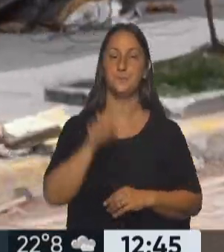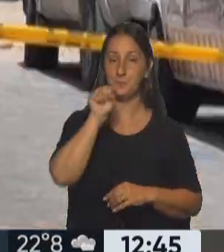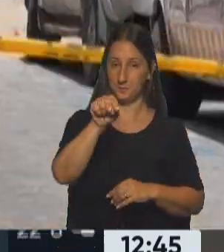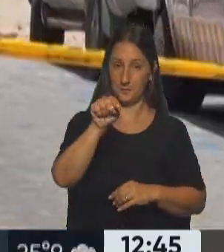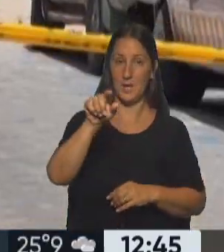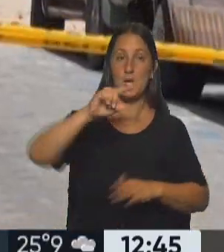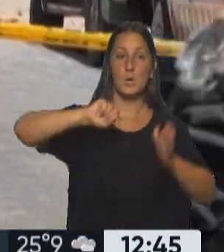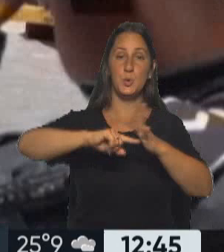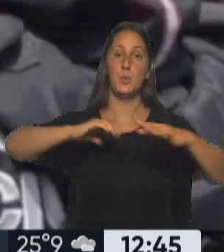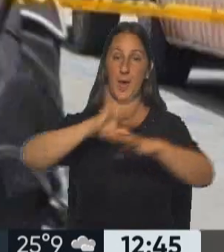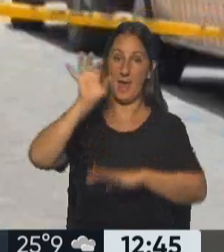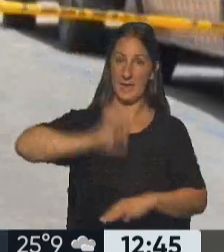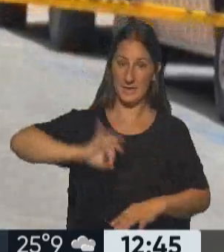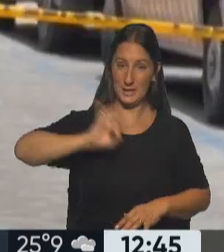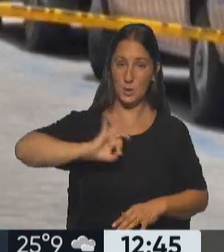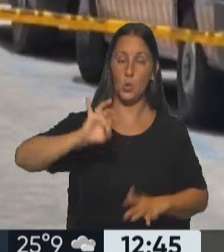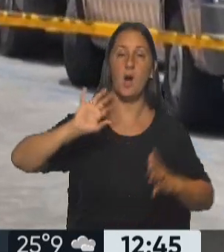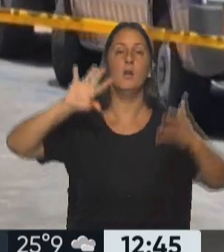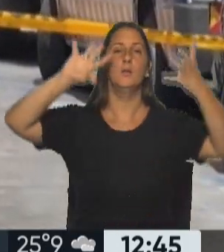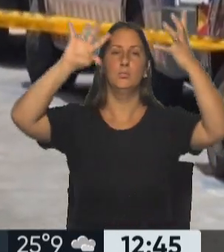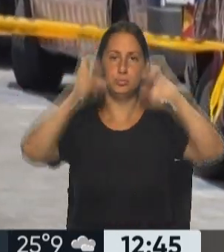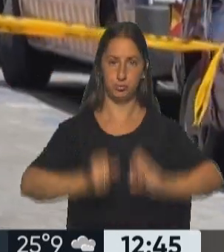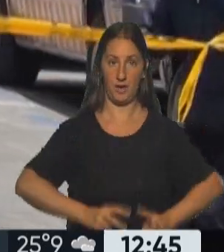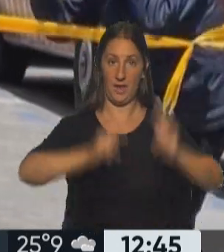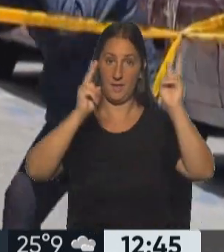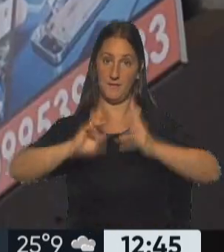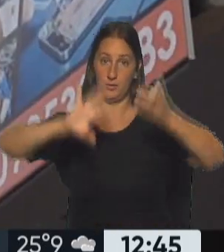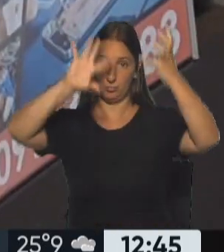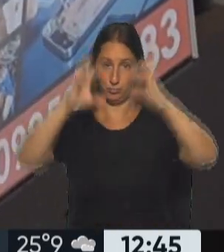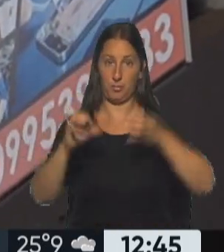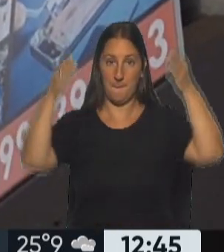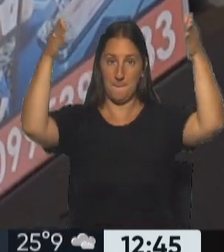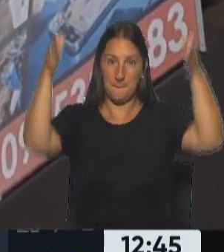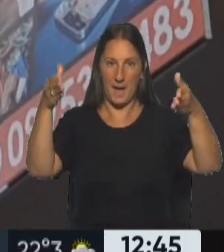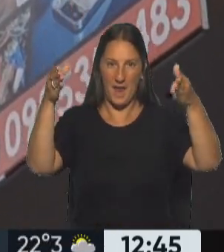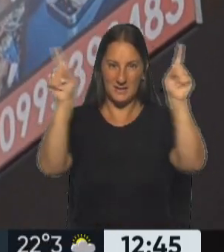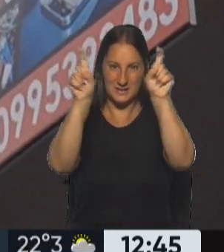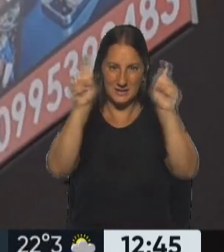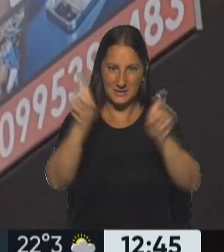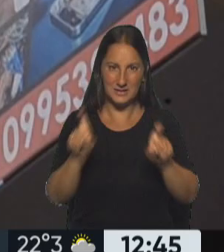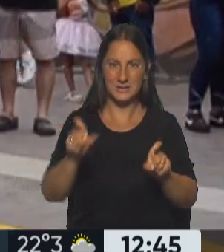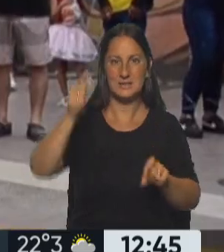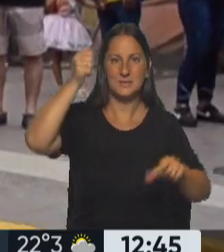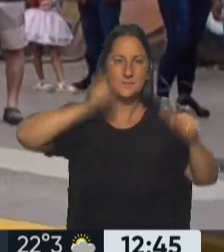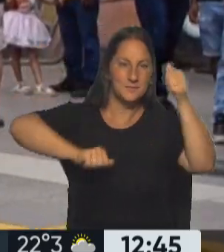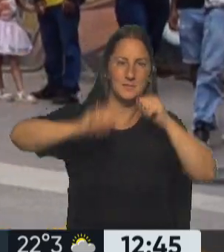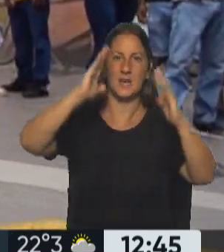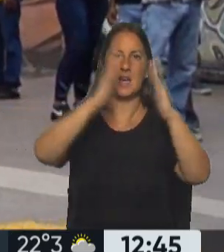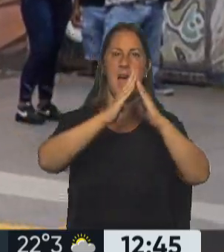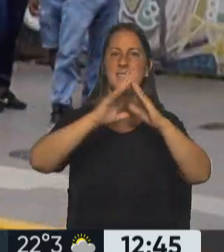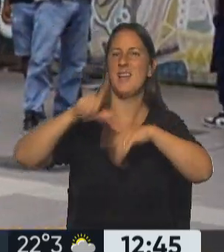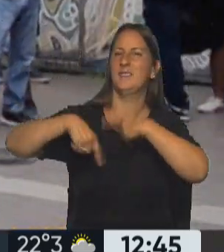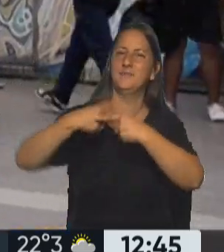antigua ciudad sufrió el derrumbe de varios edificios, paredes agrietadas, daños en algunas casas